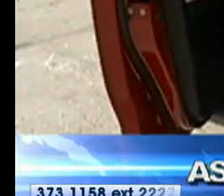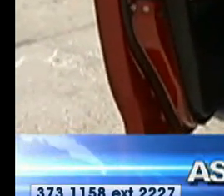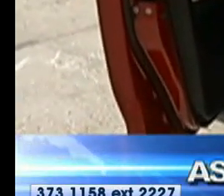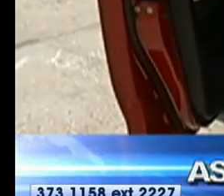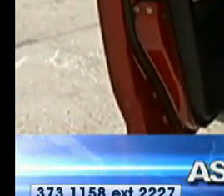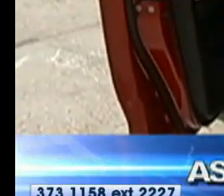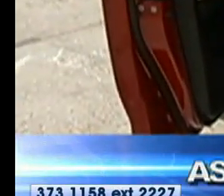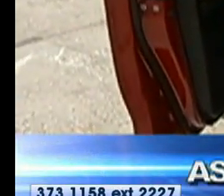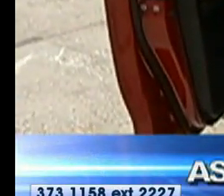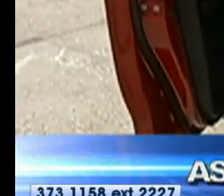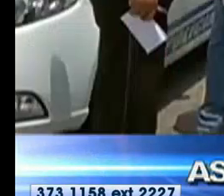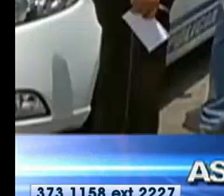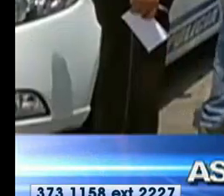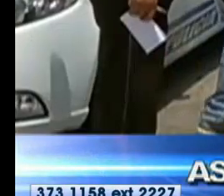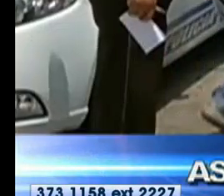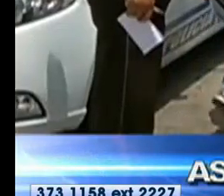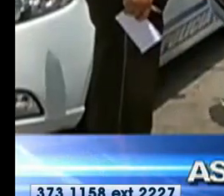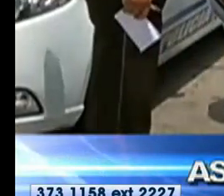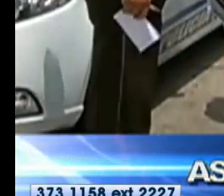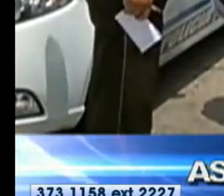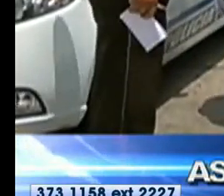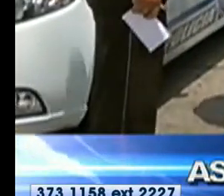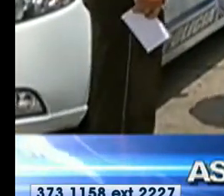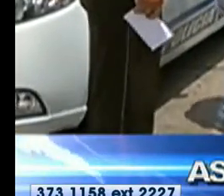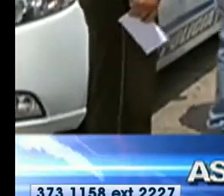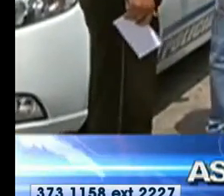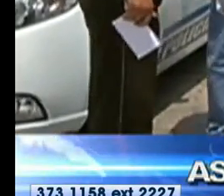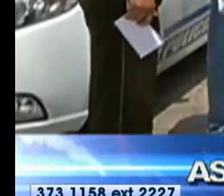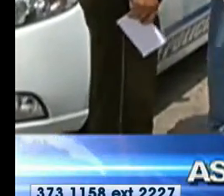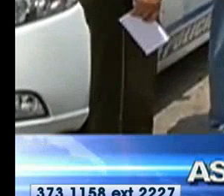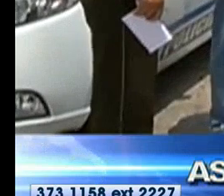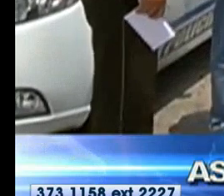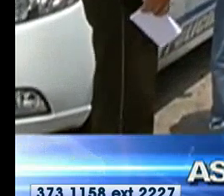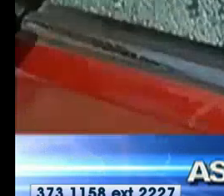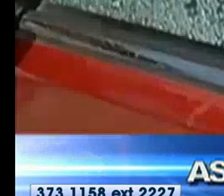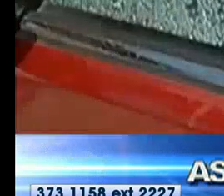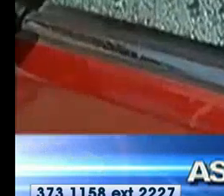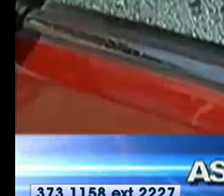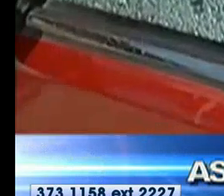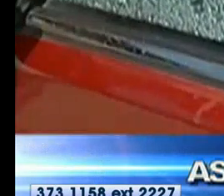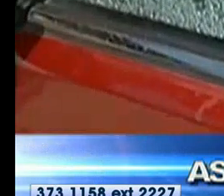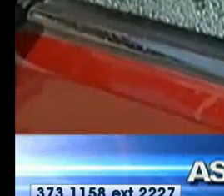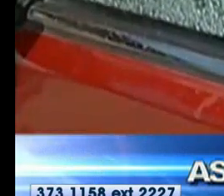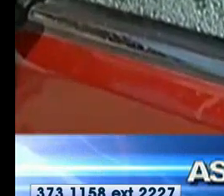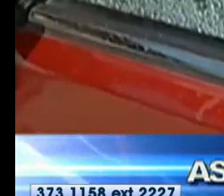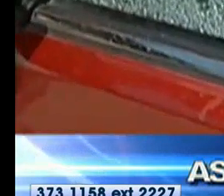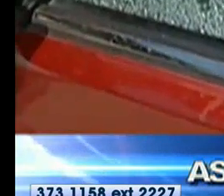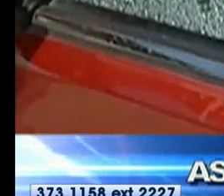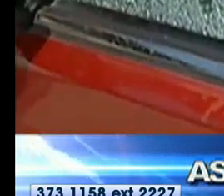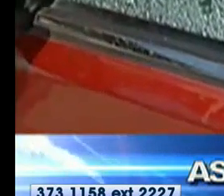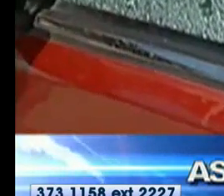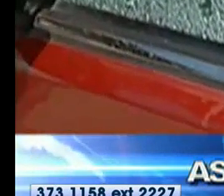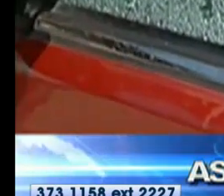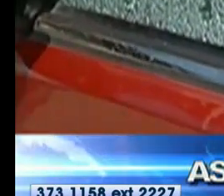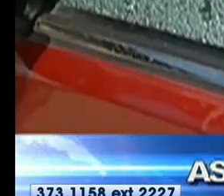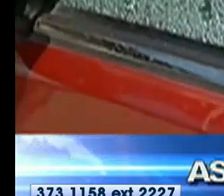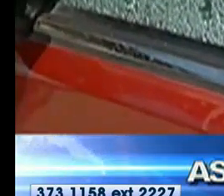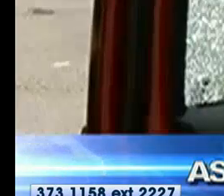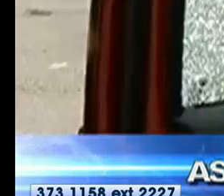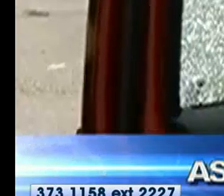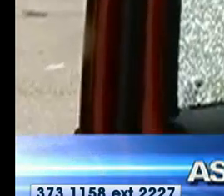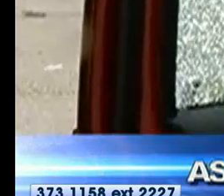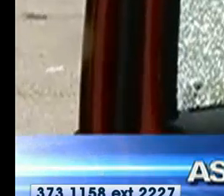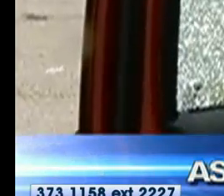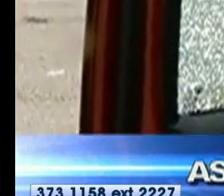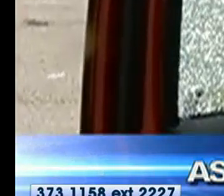Sujetos en motocicleta interceptan un vehículo y roban a sus ocupantes $10,000. Las víctimas se dirigían a negociar